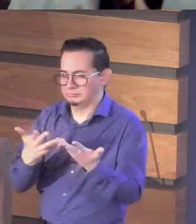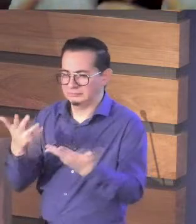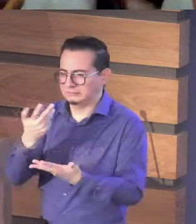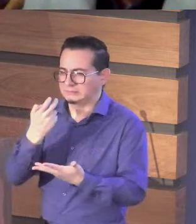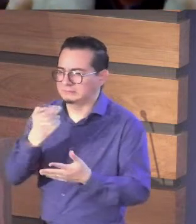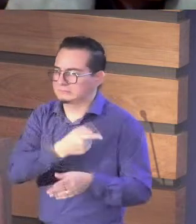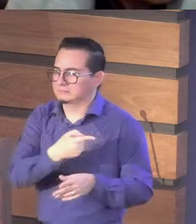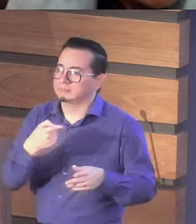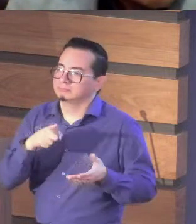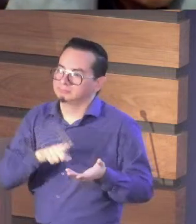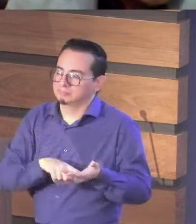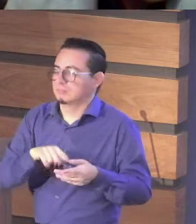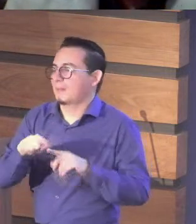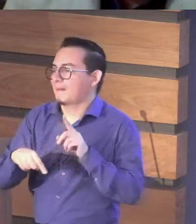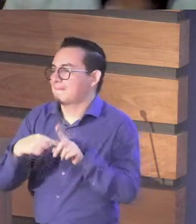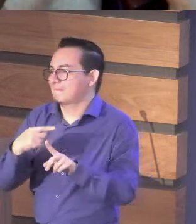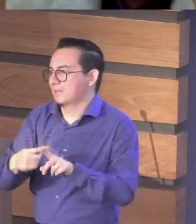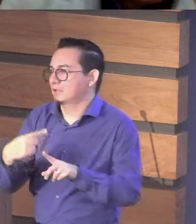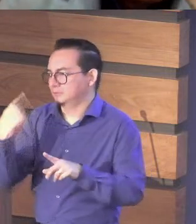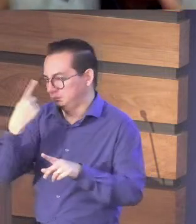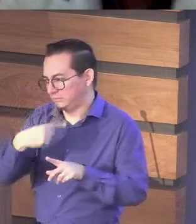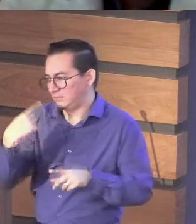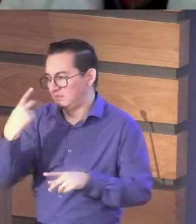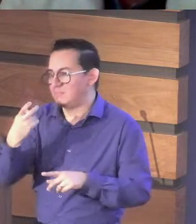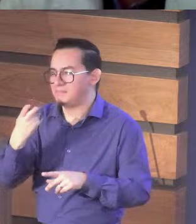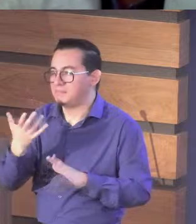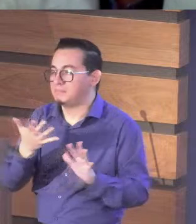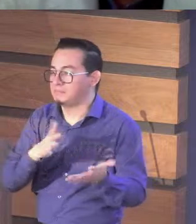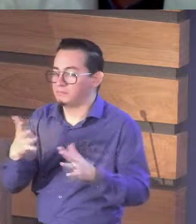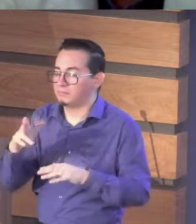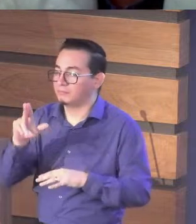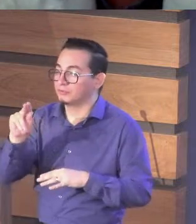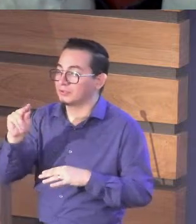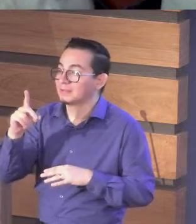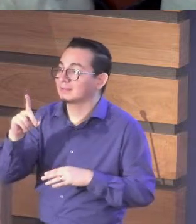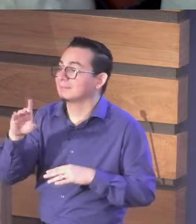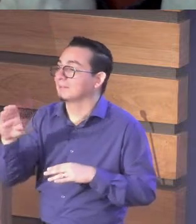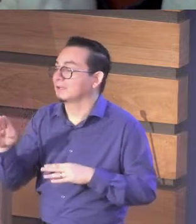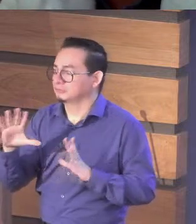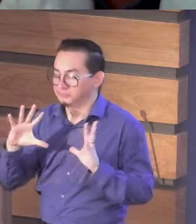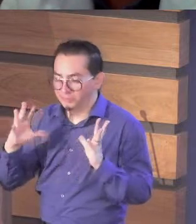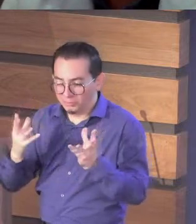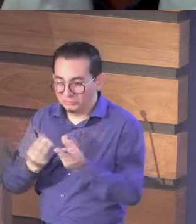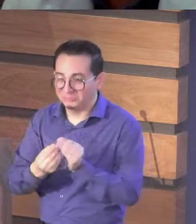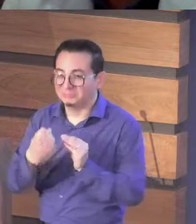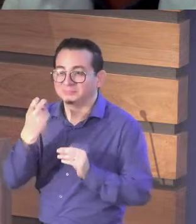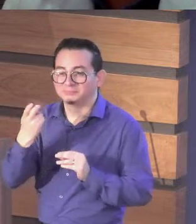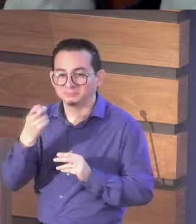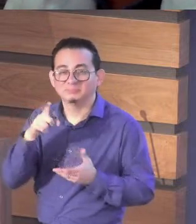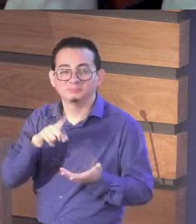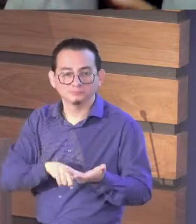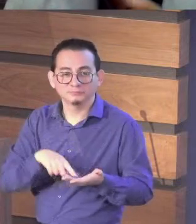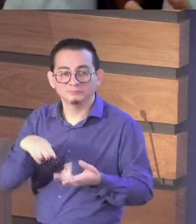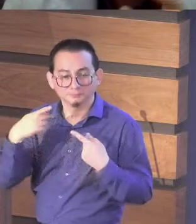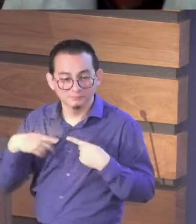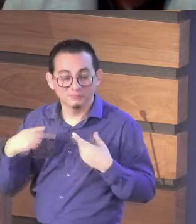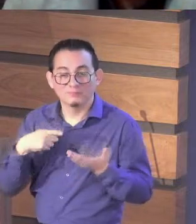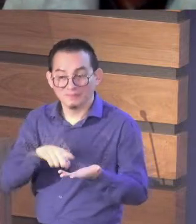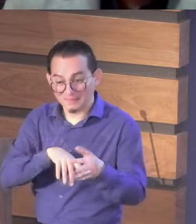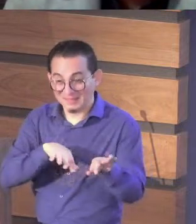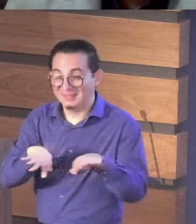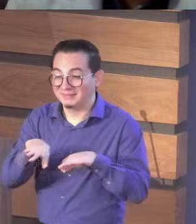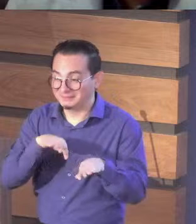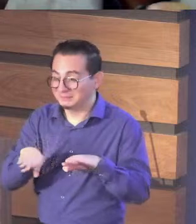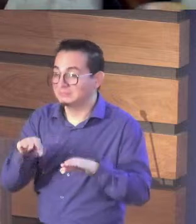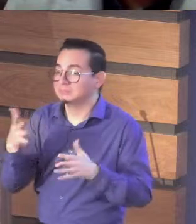trabajadores superaba los 80 decibelios. En promedio, por ejemplo, de todos los trabajadores se logró determinar que tenían